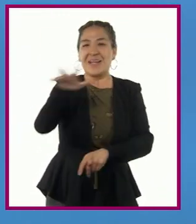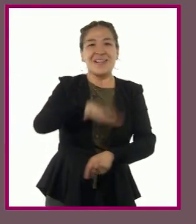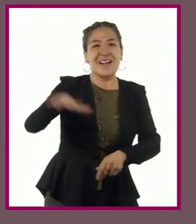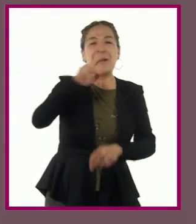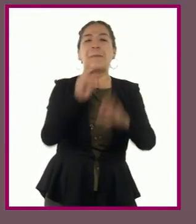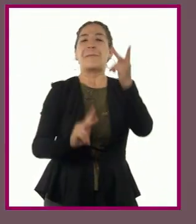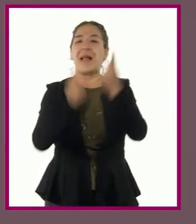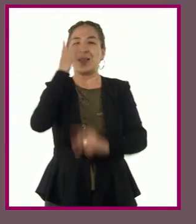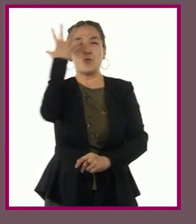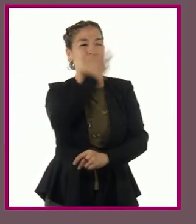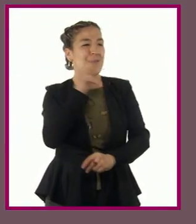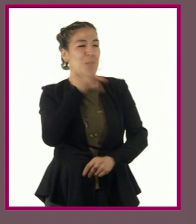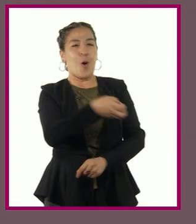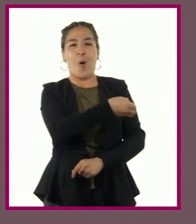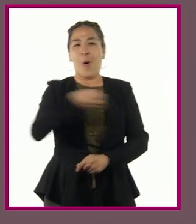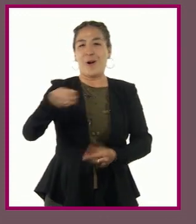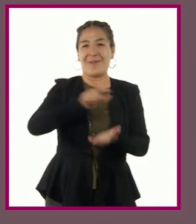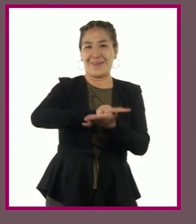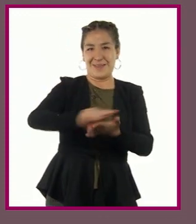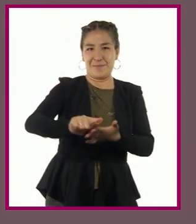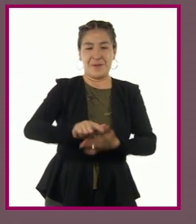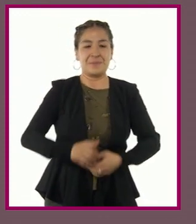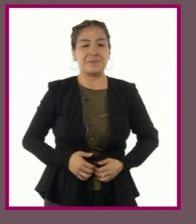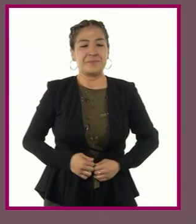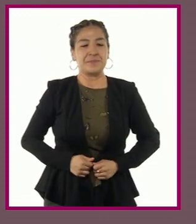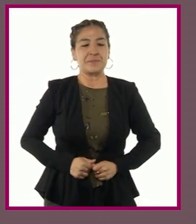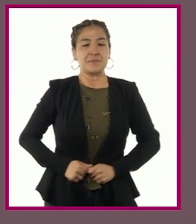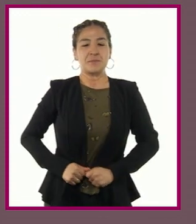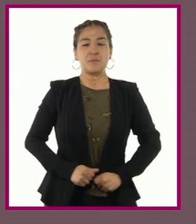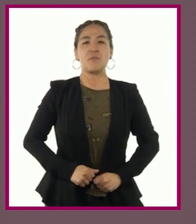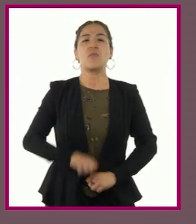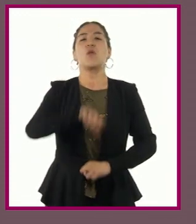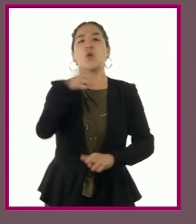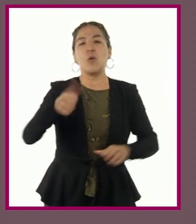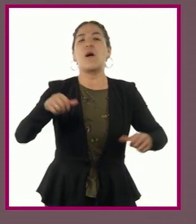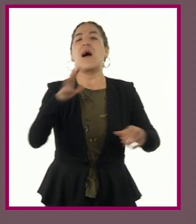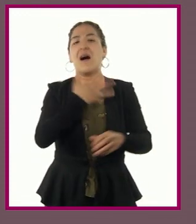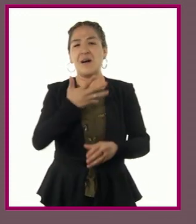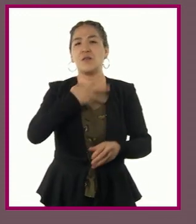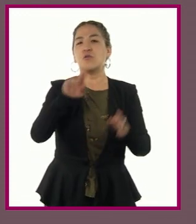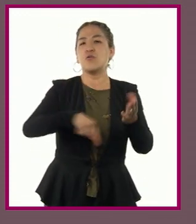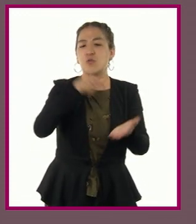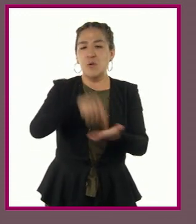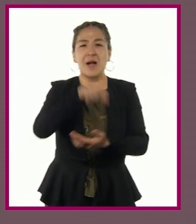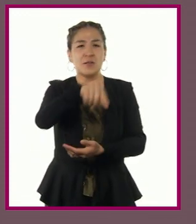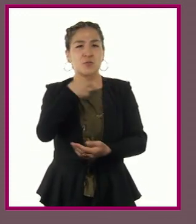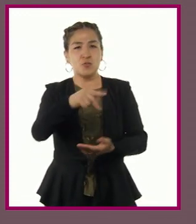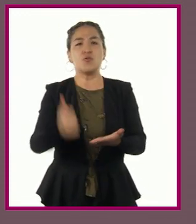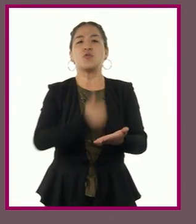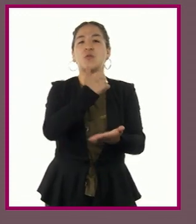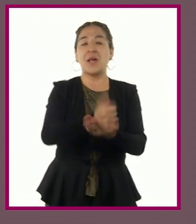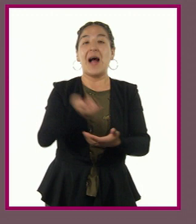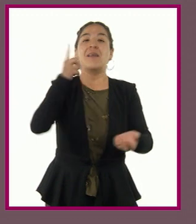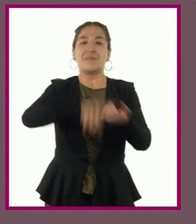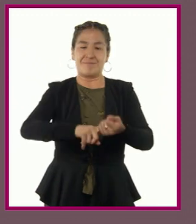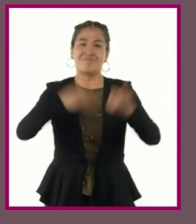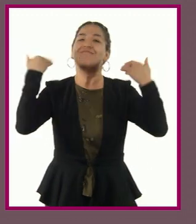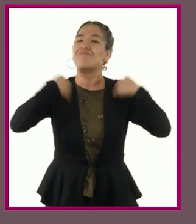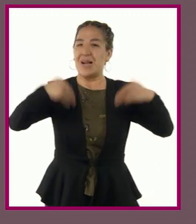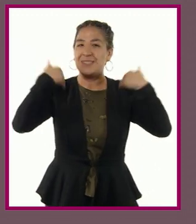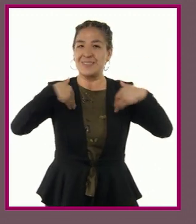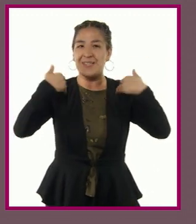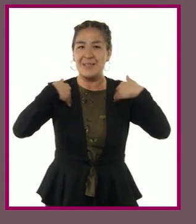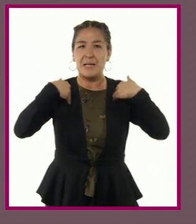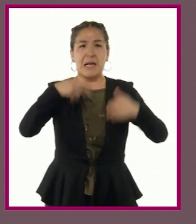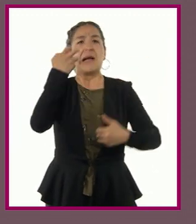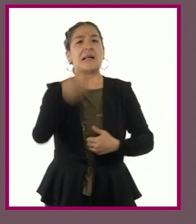limpieza. Entre los nuevos elementos que se incorporaron al espacio urbano destacan los paseos, los